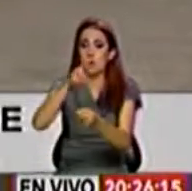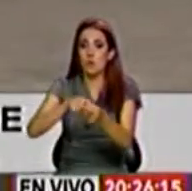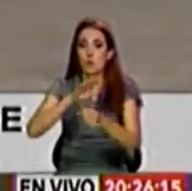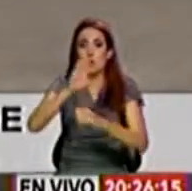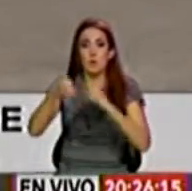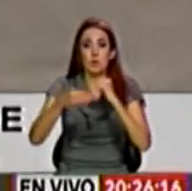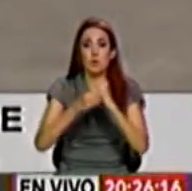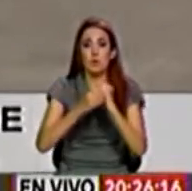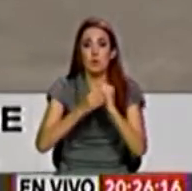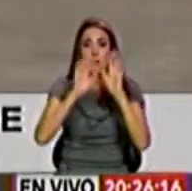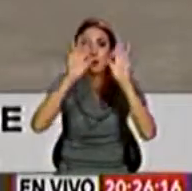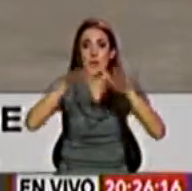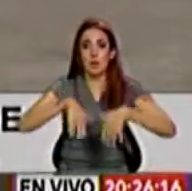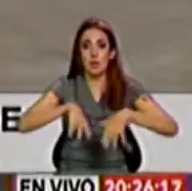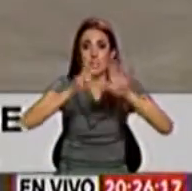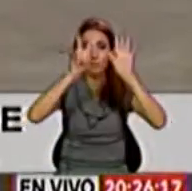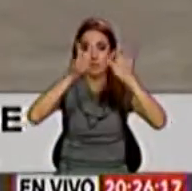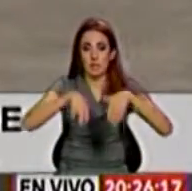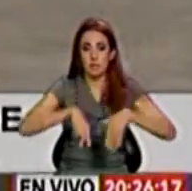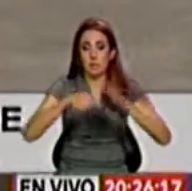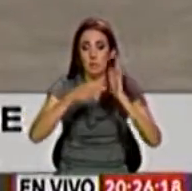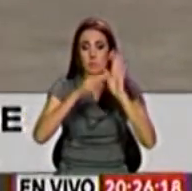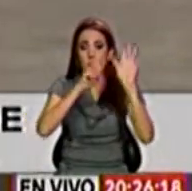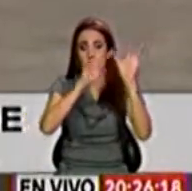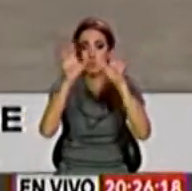del 17.60%, es decir,